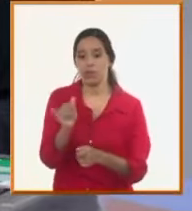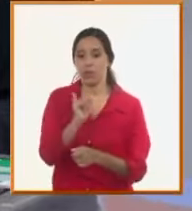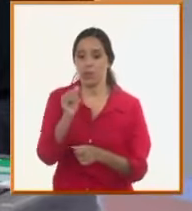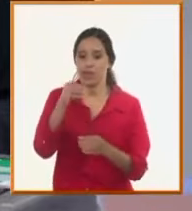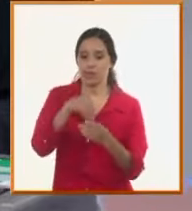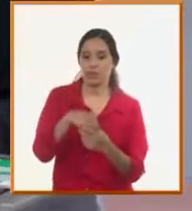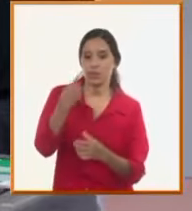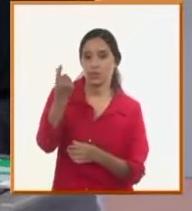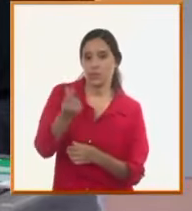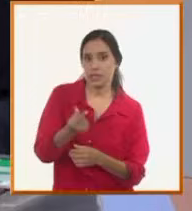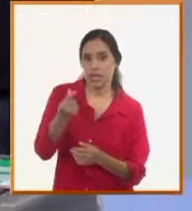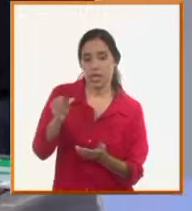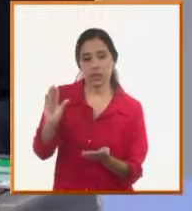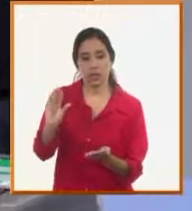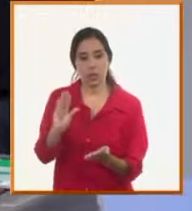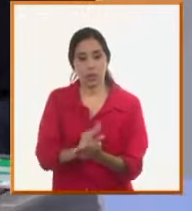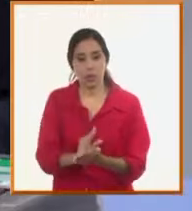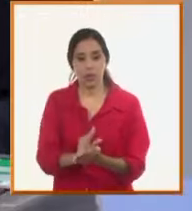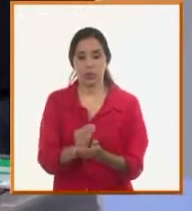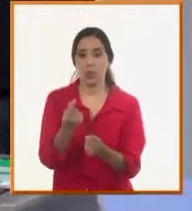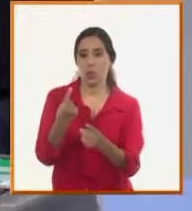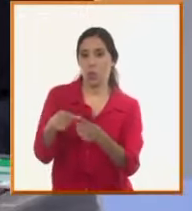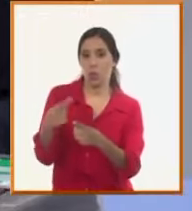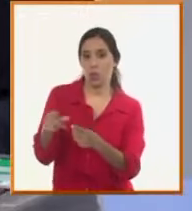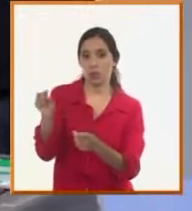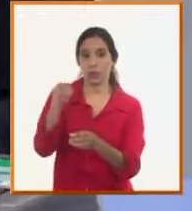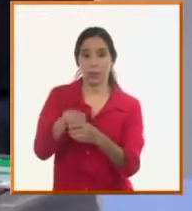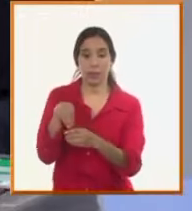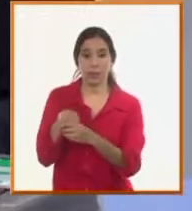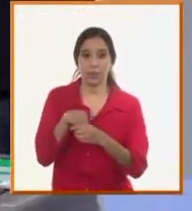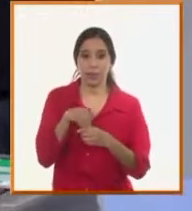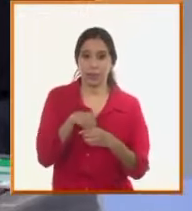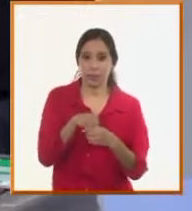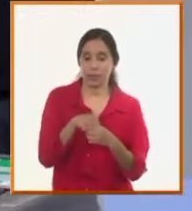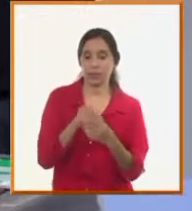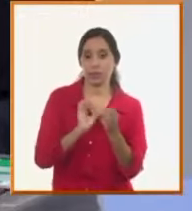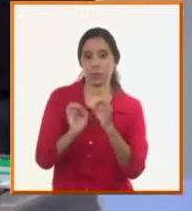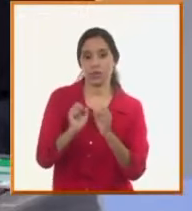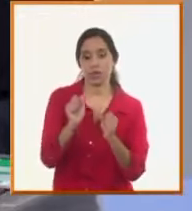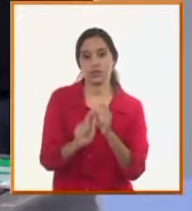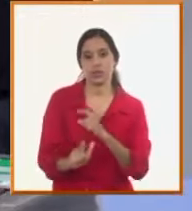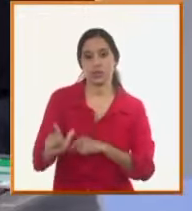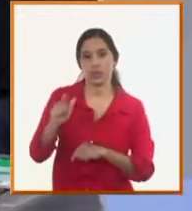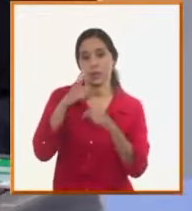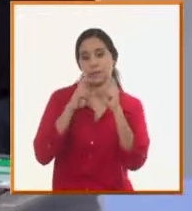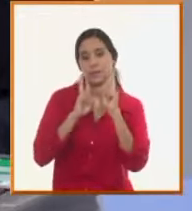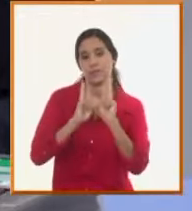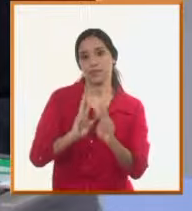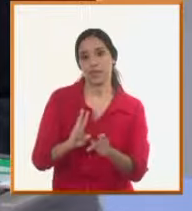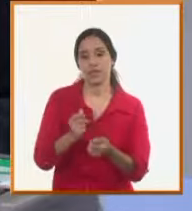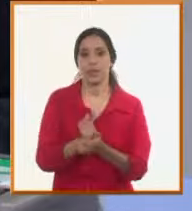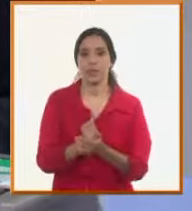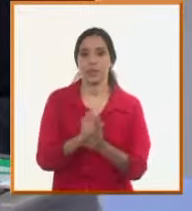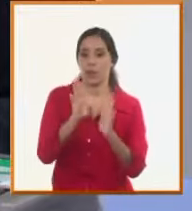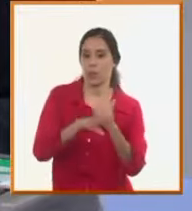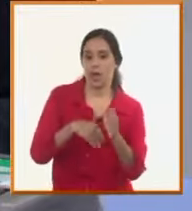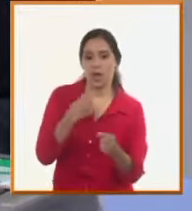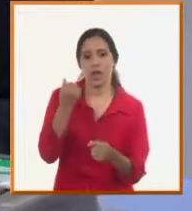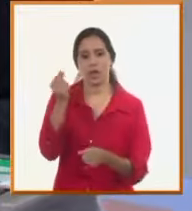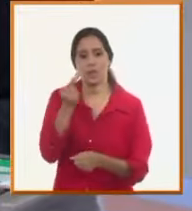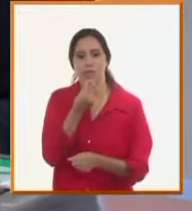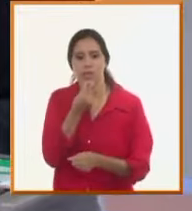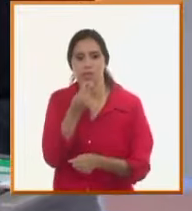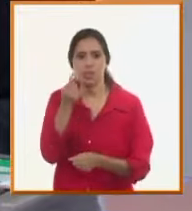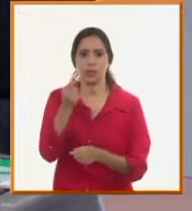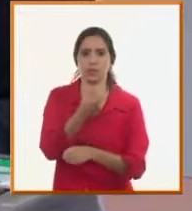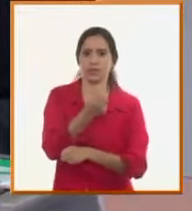pueda percibir cualquier tipo de ingreso, participa también el seguro como complemento a la seguridad social para los jubilados, para los trabajadores, para toda la